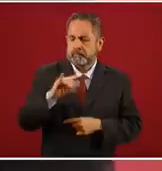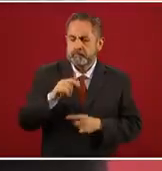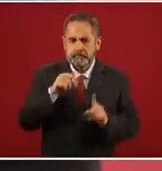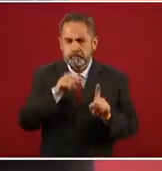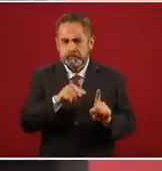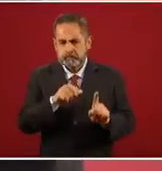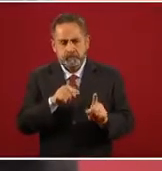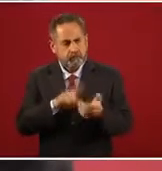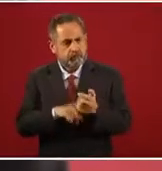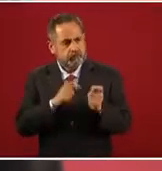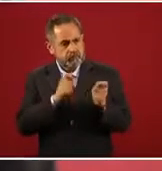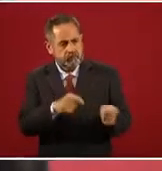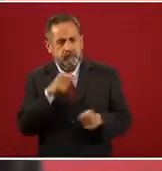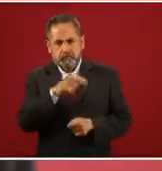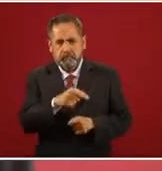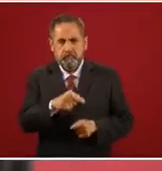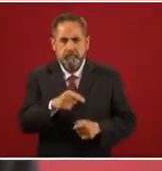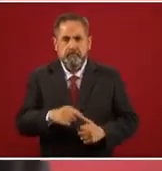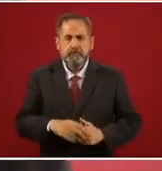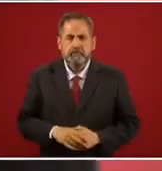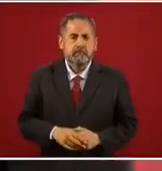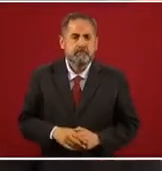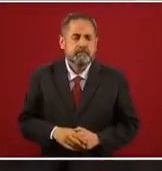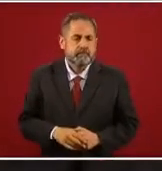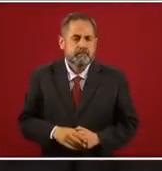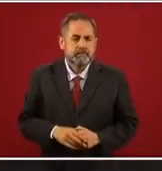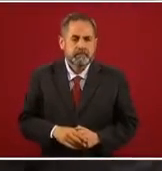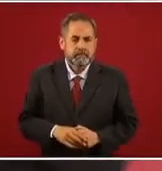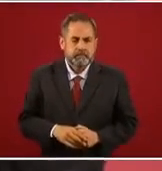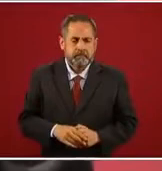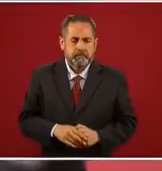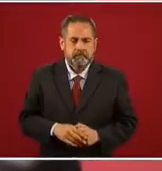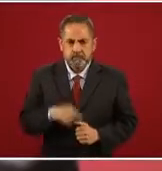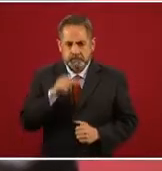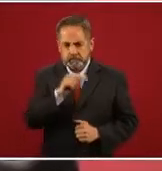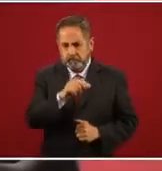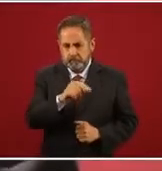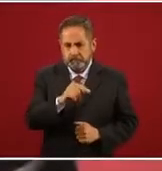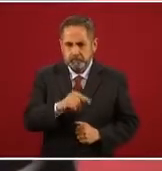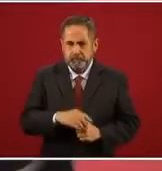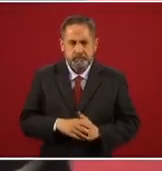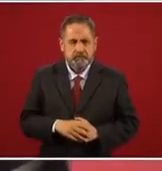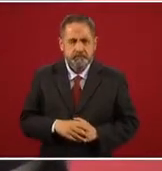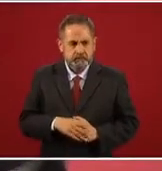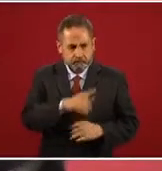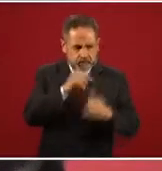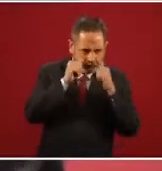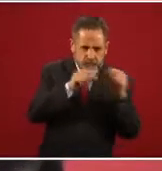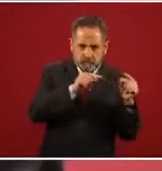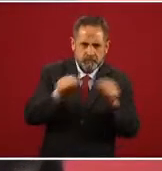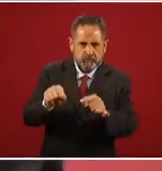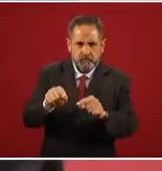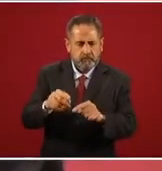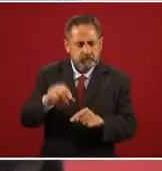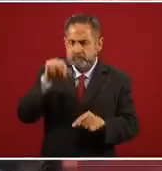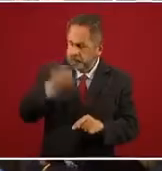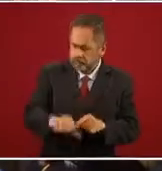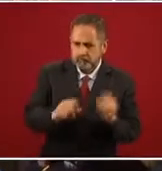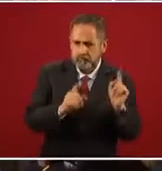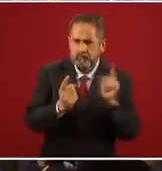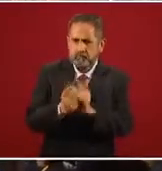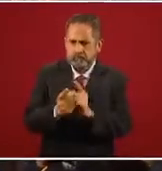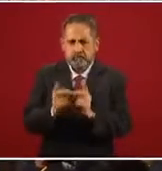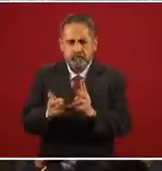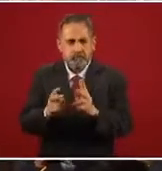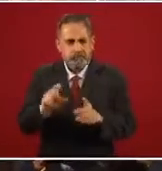pues que atienda esto de inmediato.